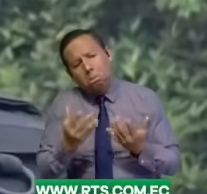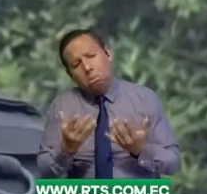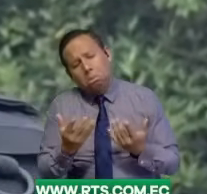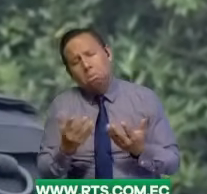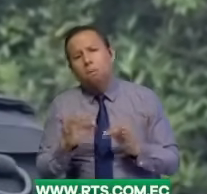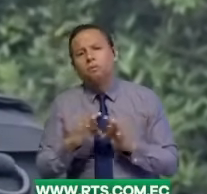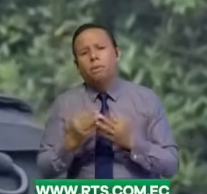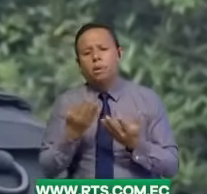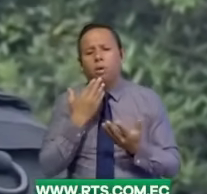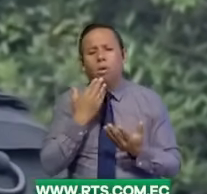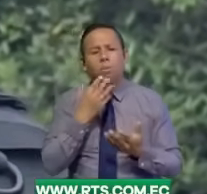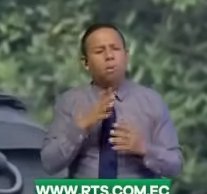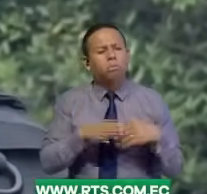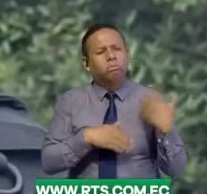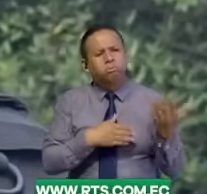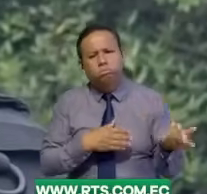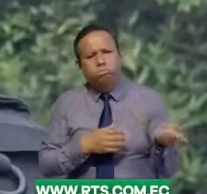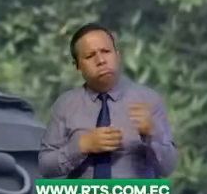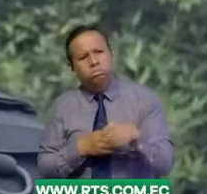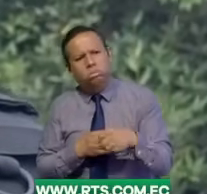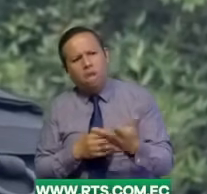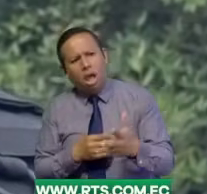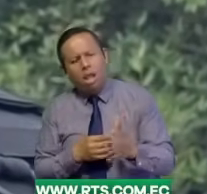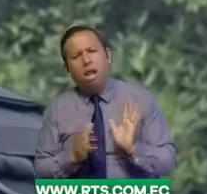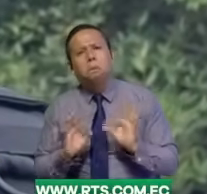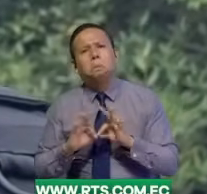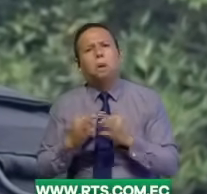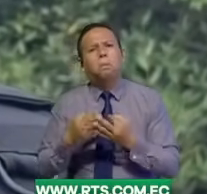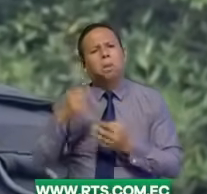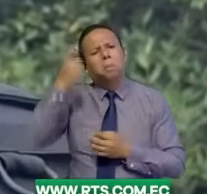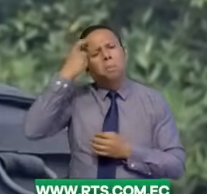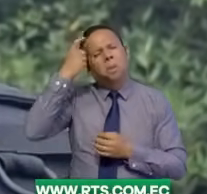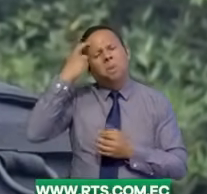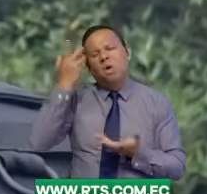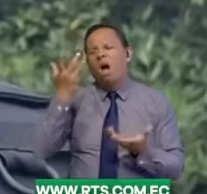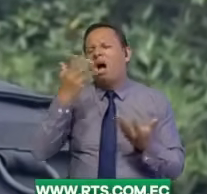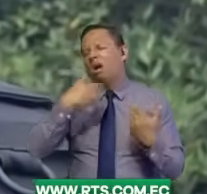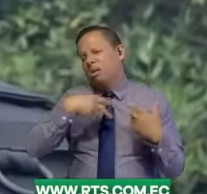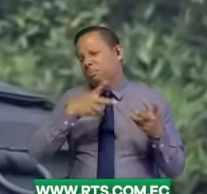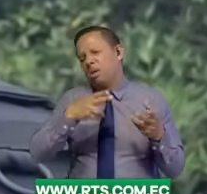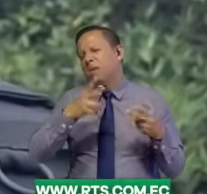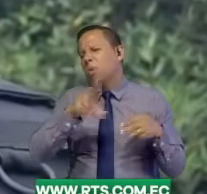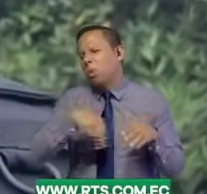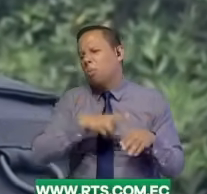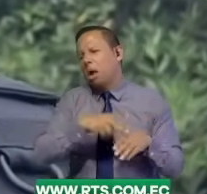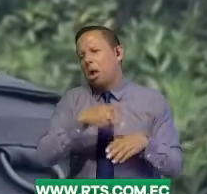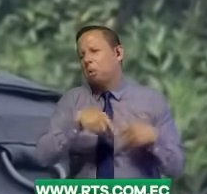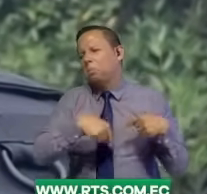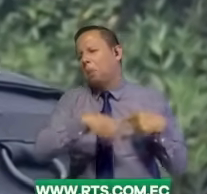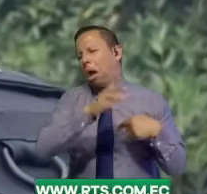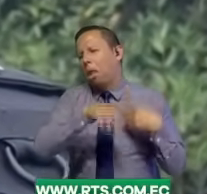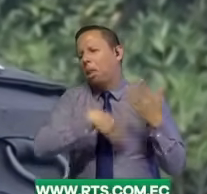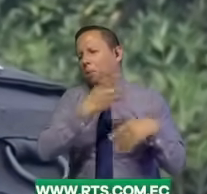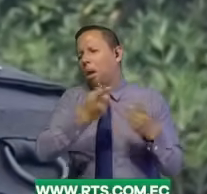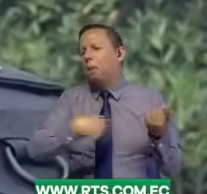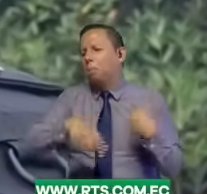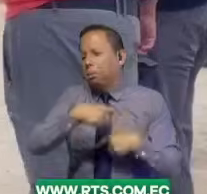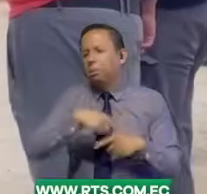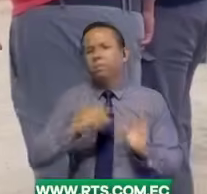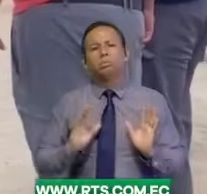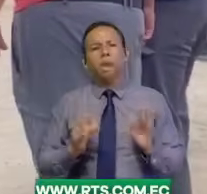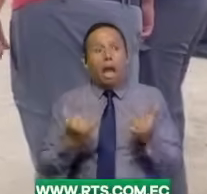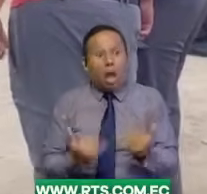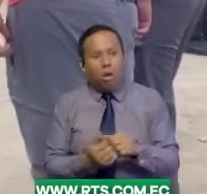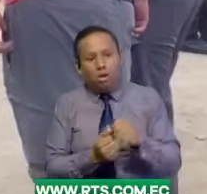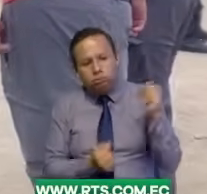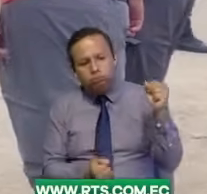No ha sabido llegar a su domicilio a dormir, entonces no han visto esto ningún algo extraño que no haya aparecido durante los 3 días.